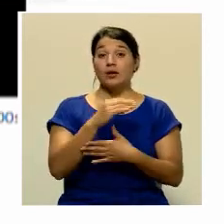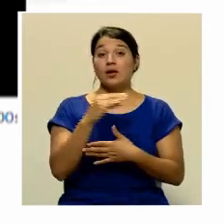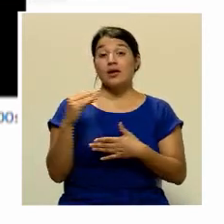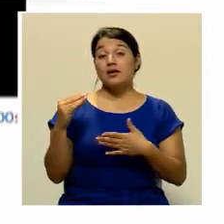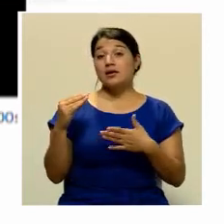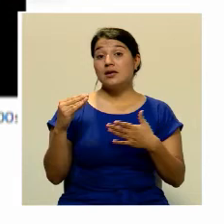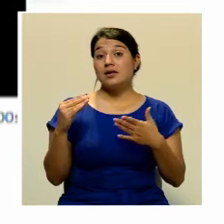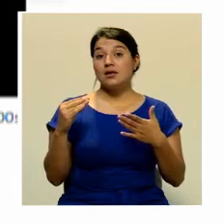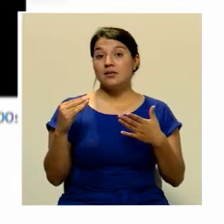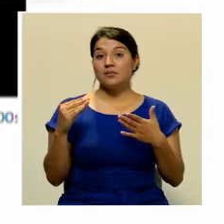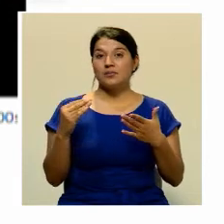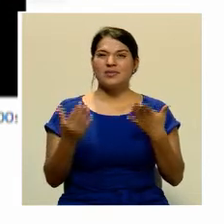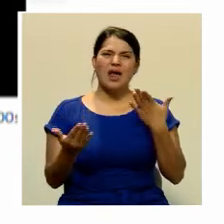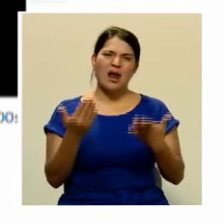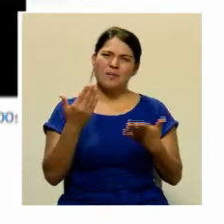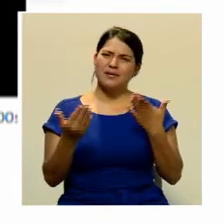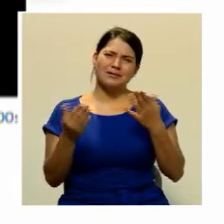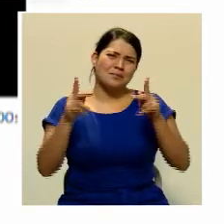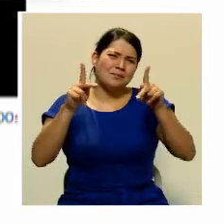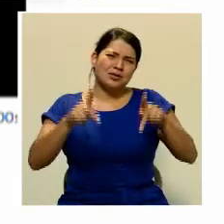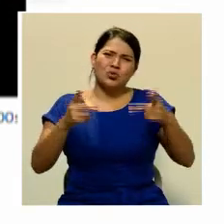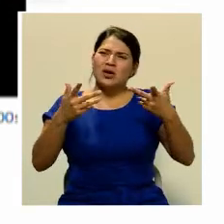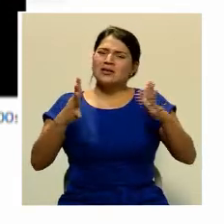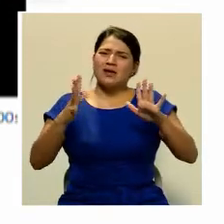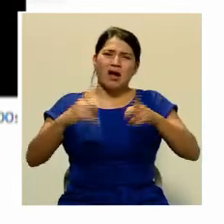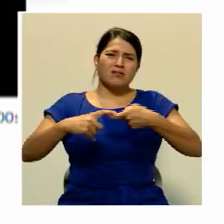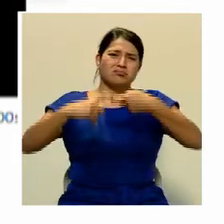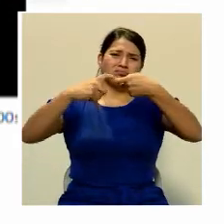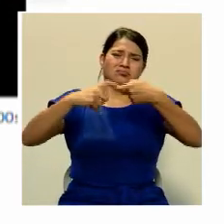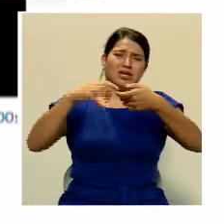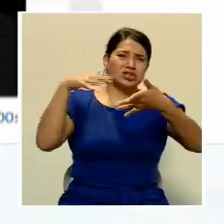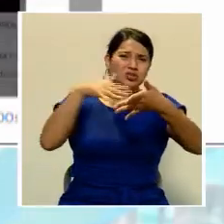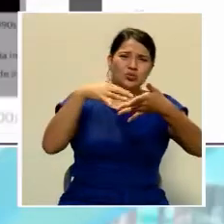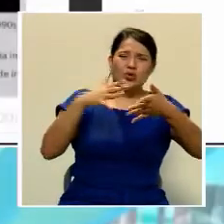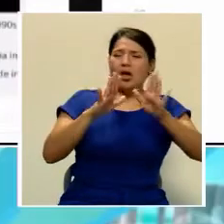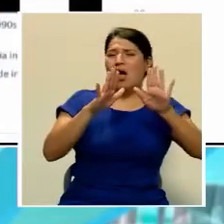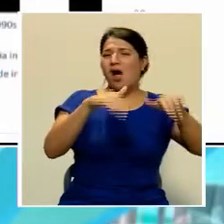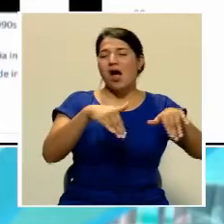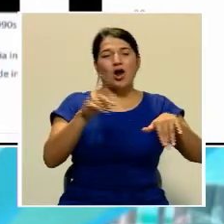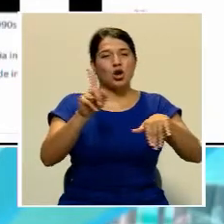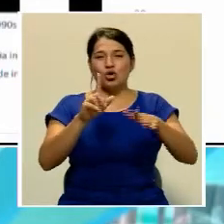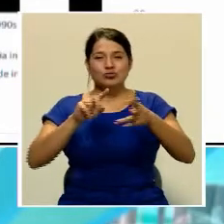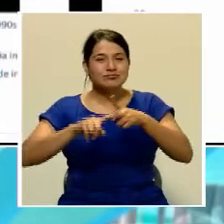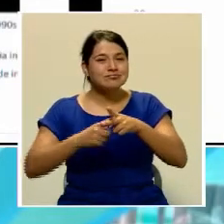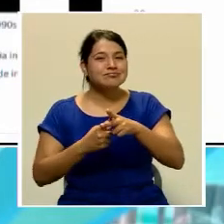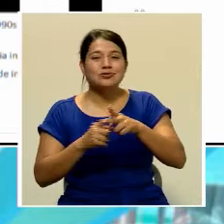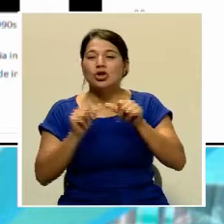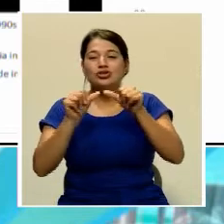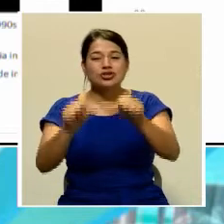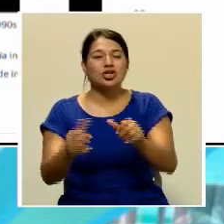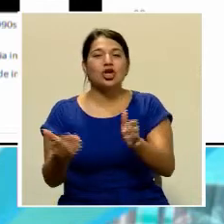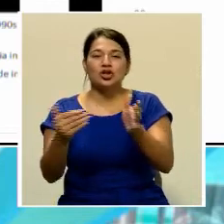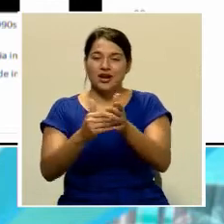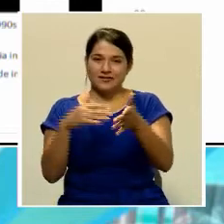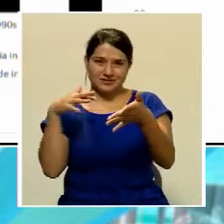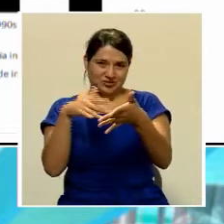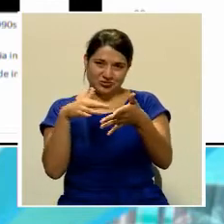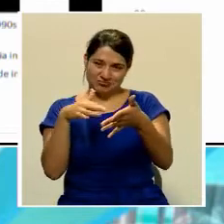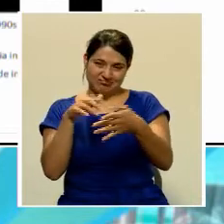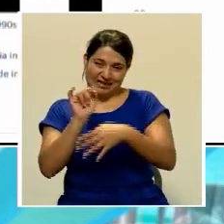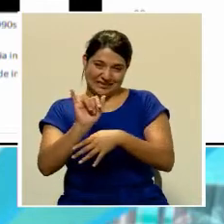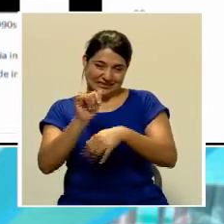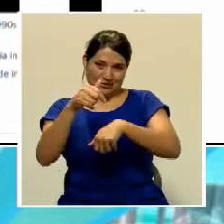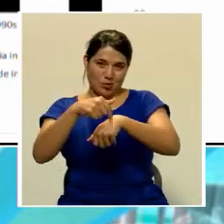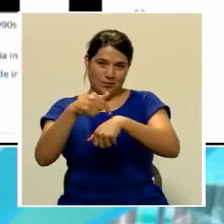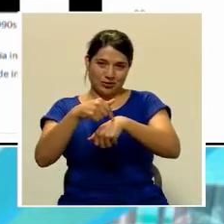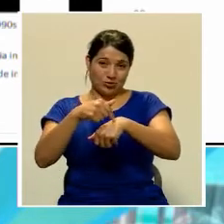con sobredad o en edades más maduras podría continuar, pero en ese momento la gente que interrumpió pues no siguió, por eso